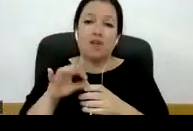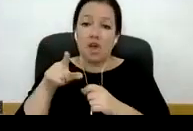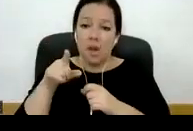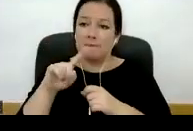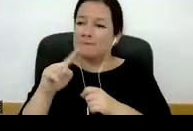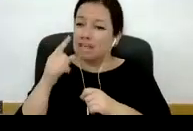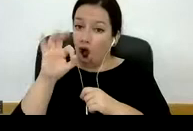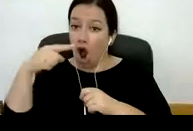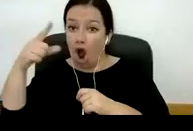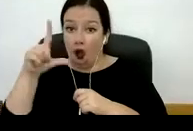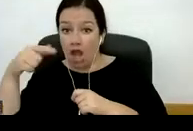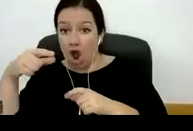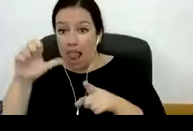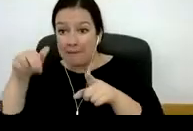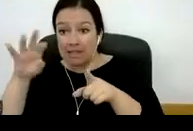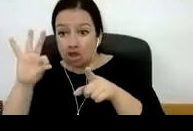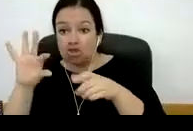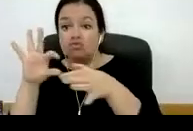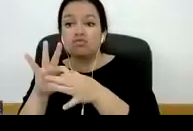más implicados en el proceso